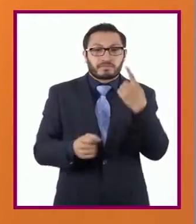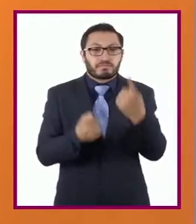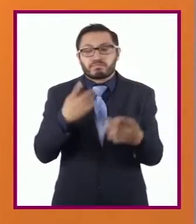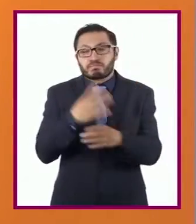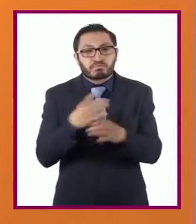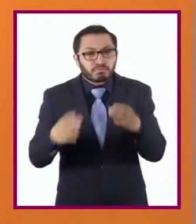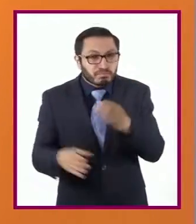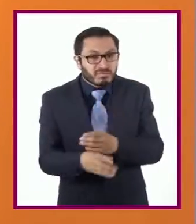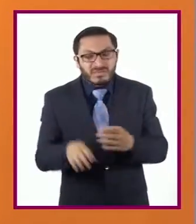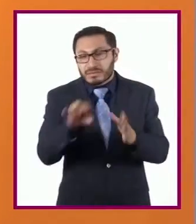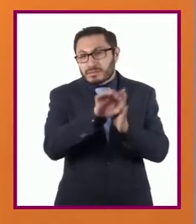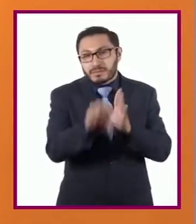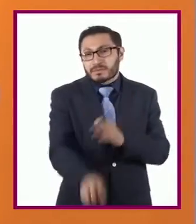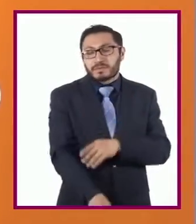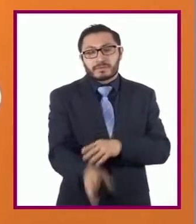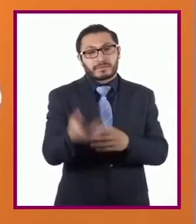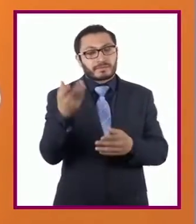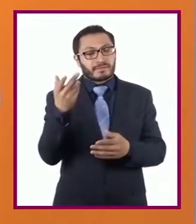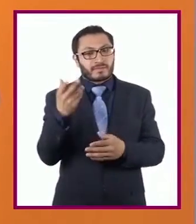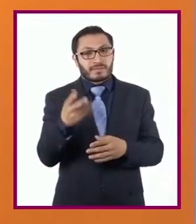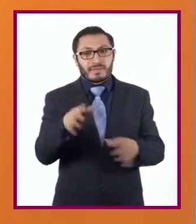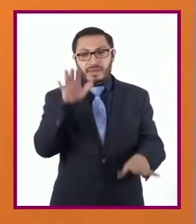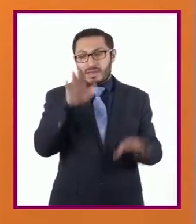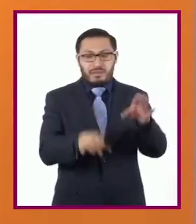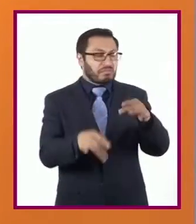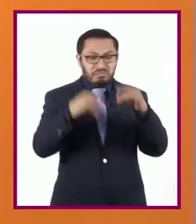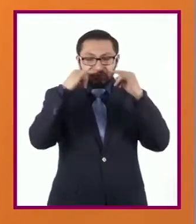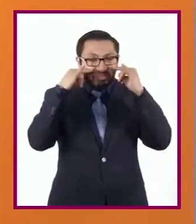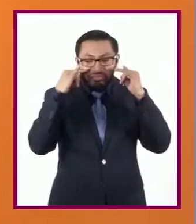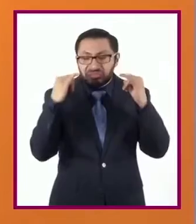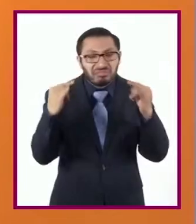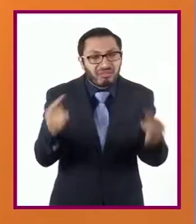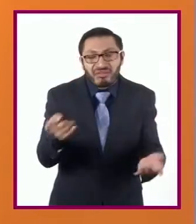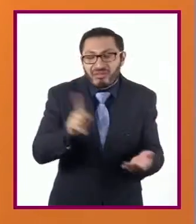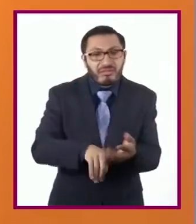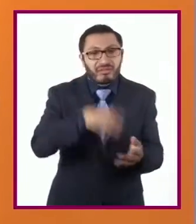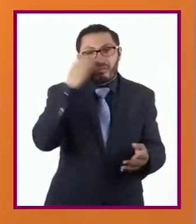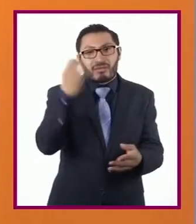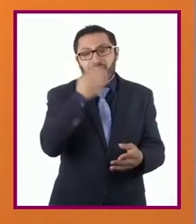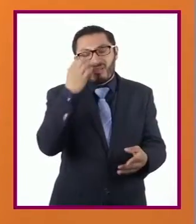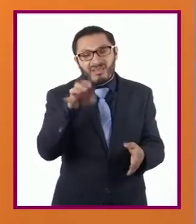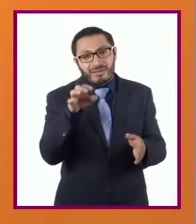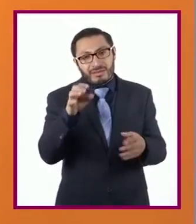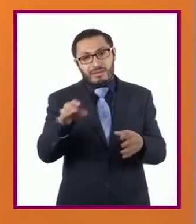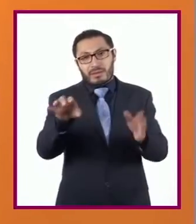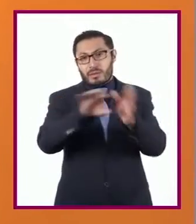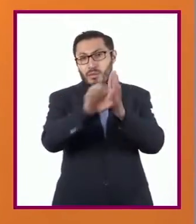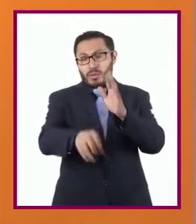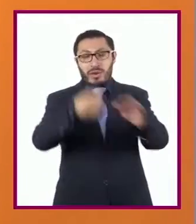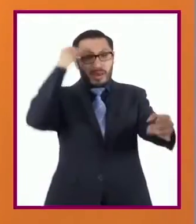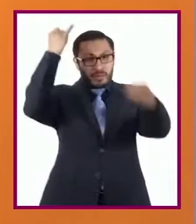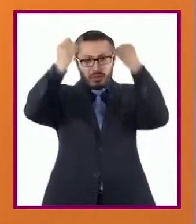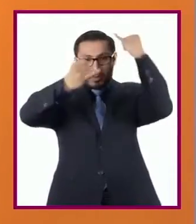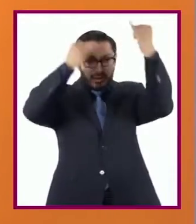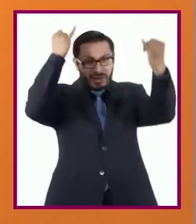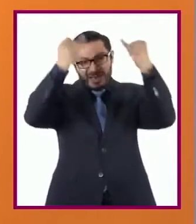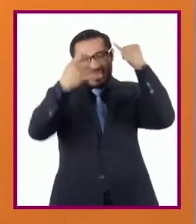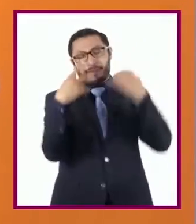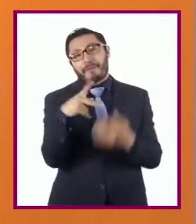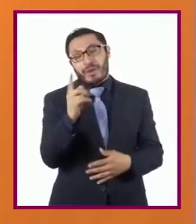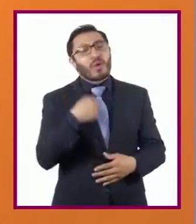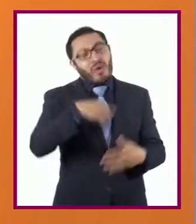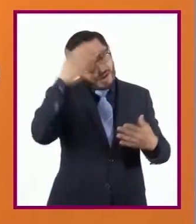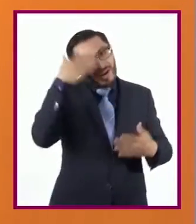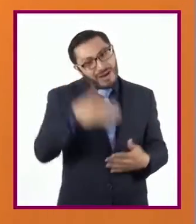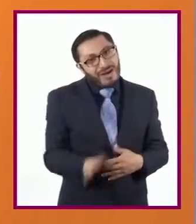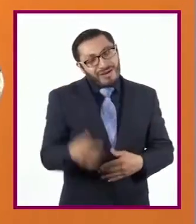también que no necesariamente vemos en la escuela, como el área creativa, que a lo mejor no está tan explorada en la escuela, pero que yo sé y me